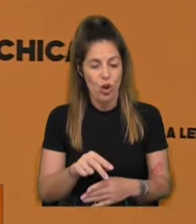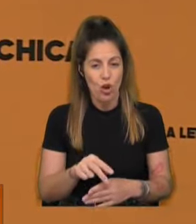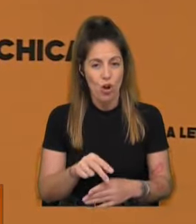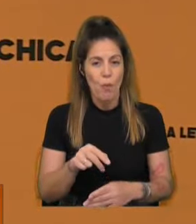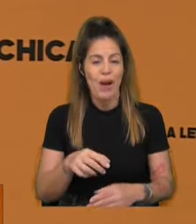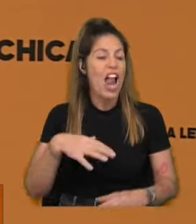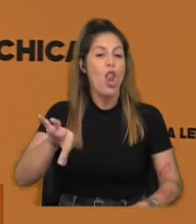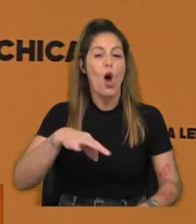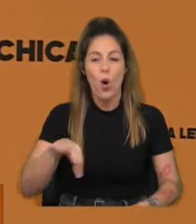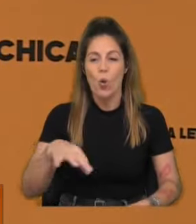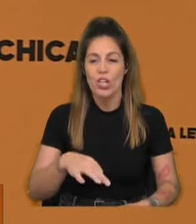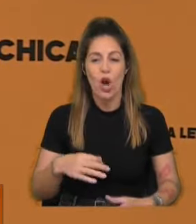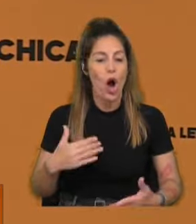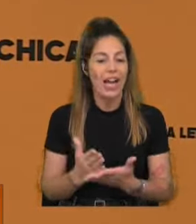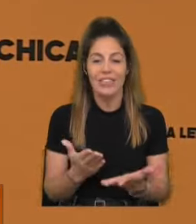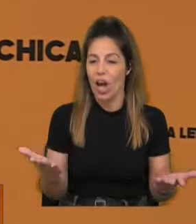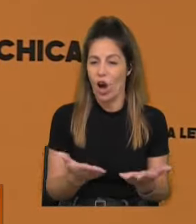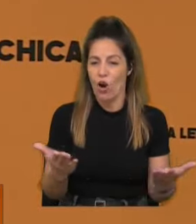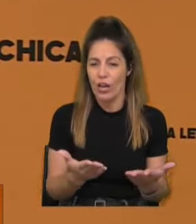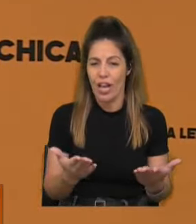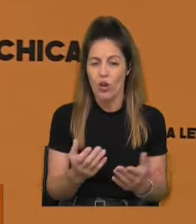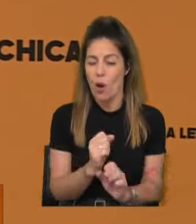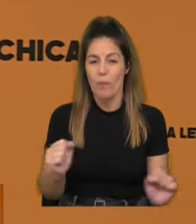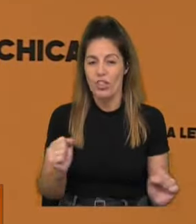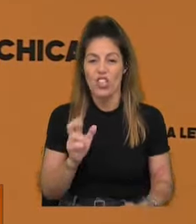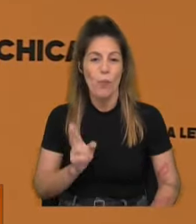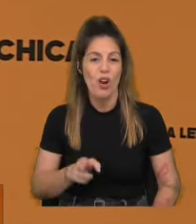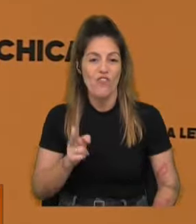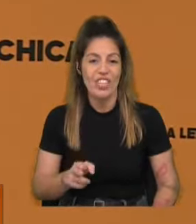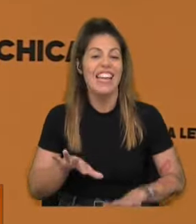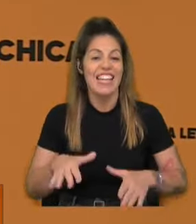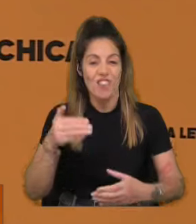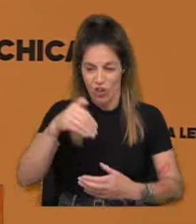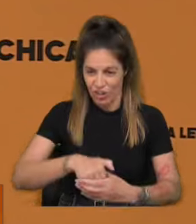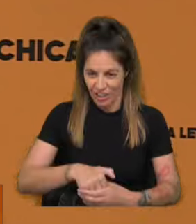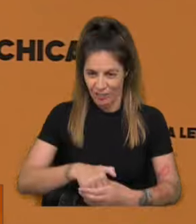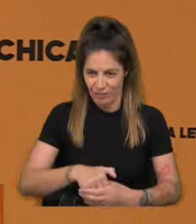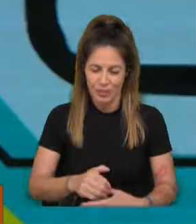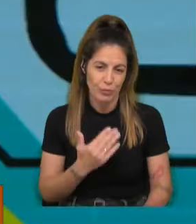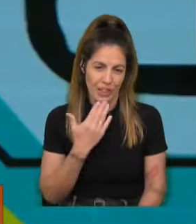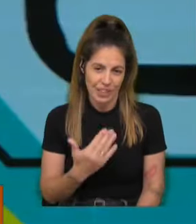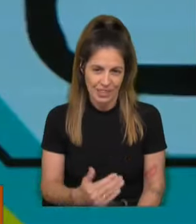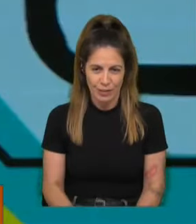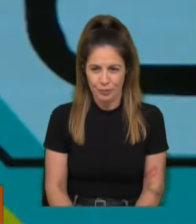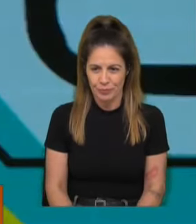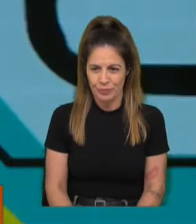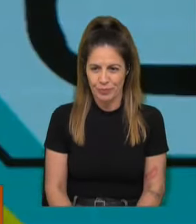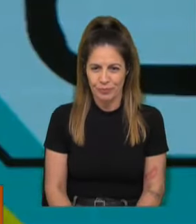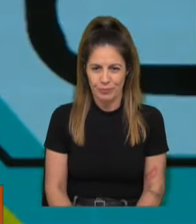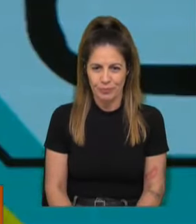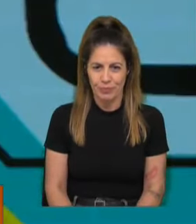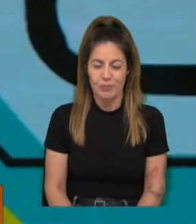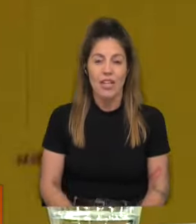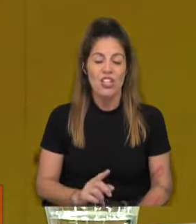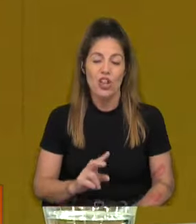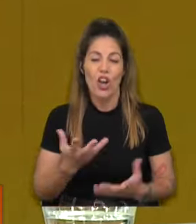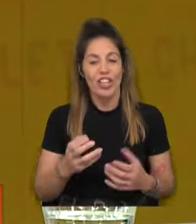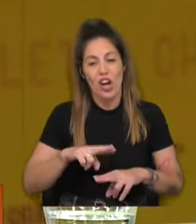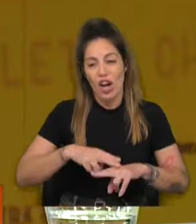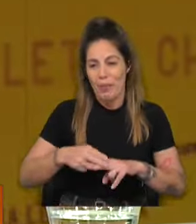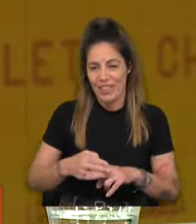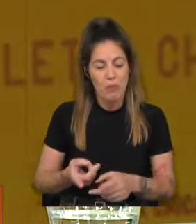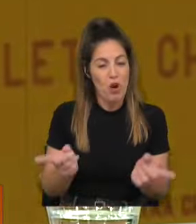para lo único que hasta ahora no nos han podido inhabilitar que es votar Gracias Camilo bueno sino digo lo